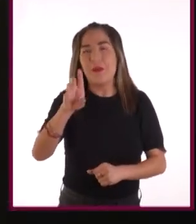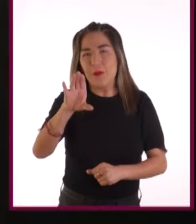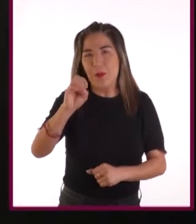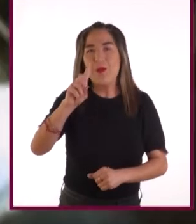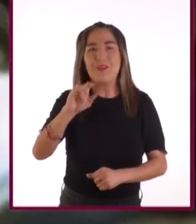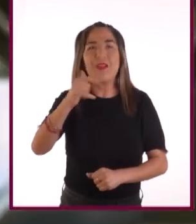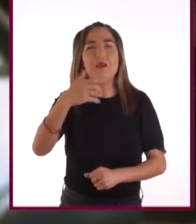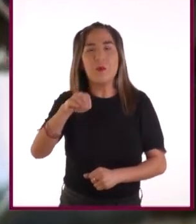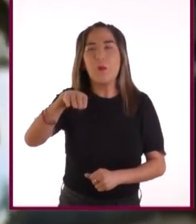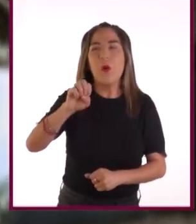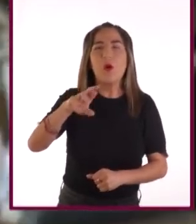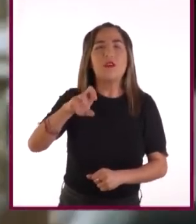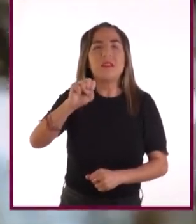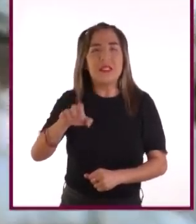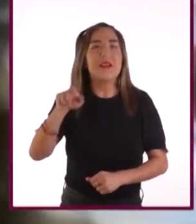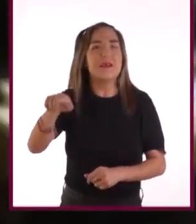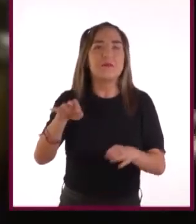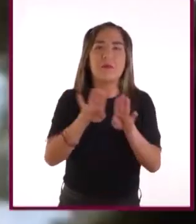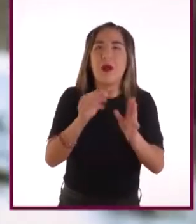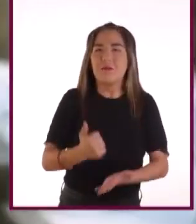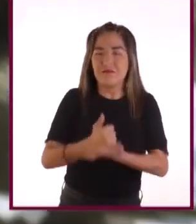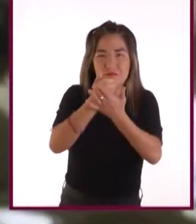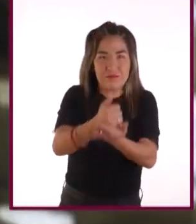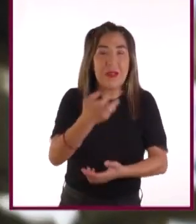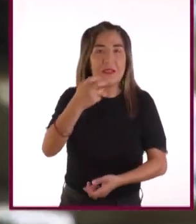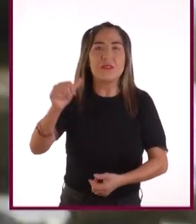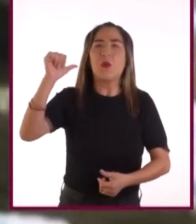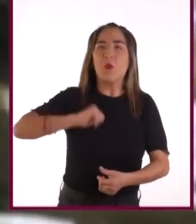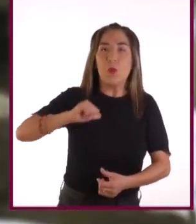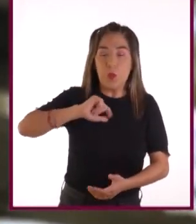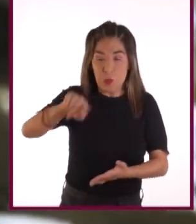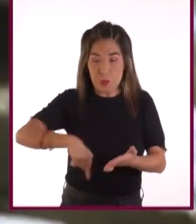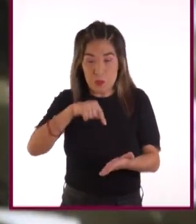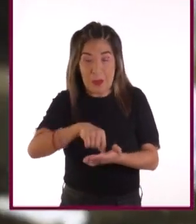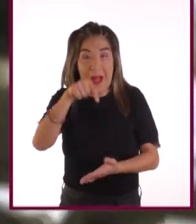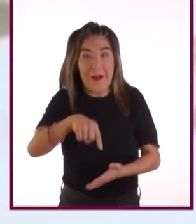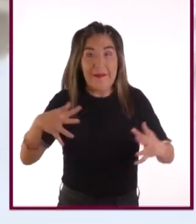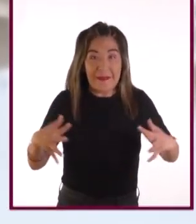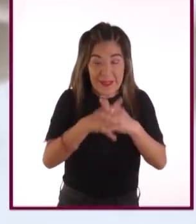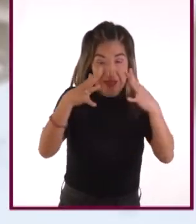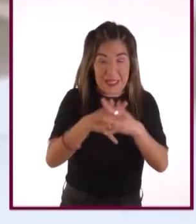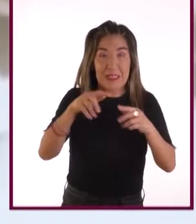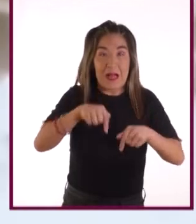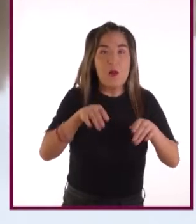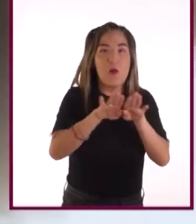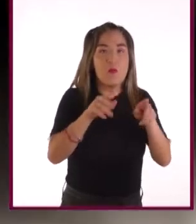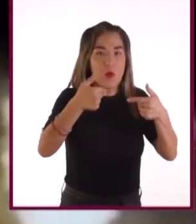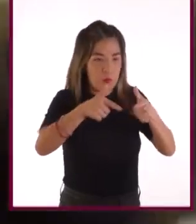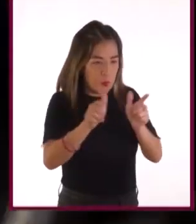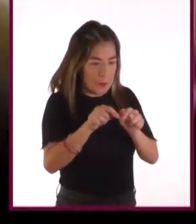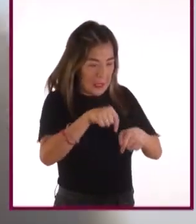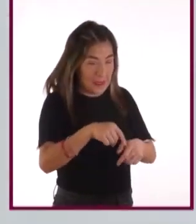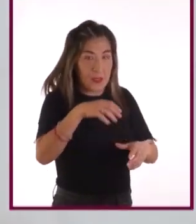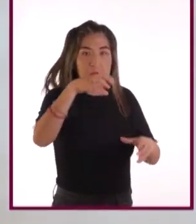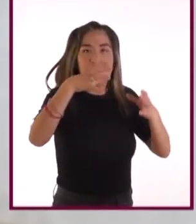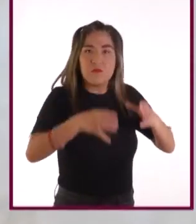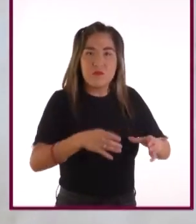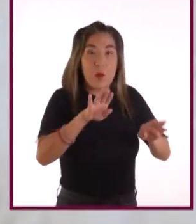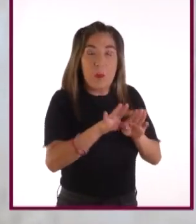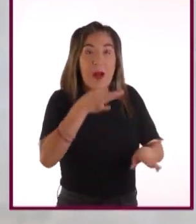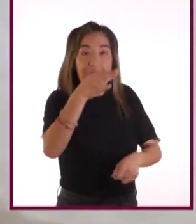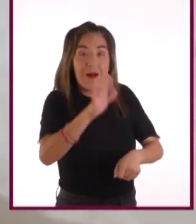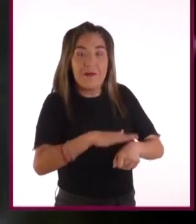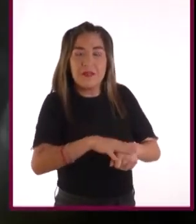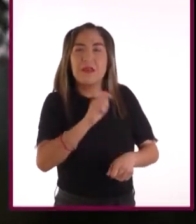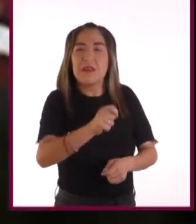por ejemplo, fue muy importante, ya que había comunicación de la zona de guerra a las bases de manera muy